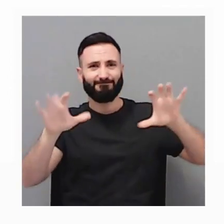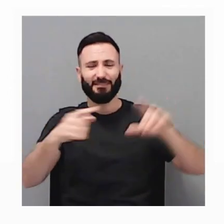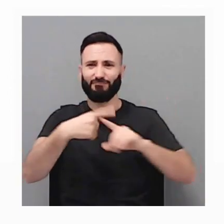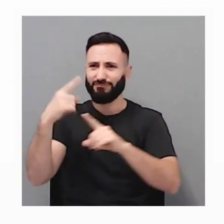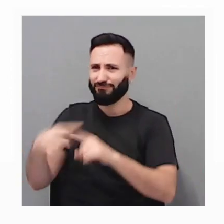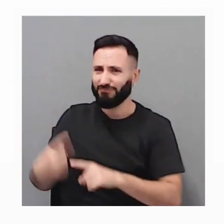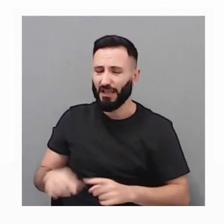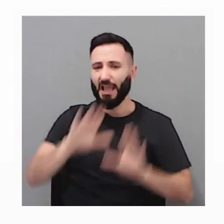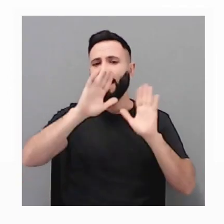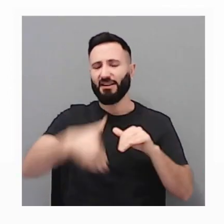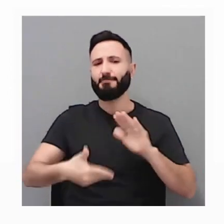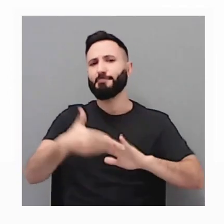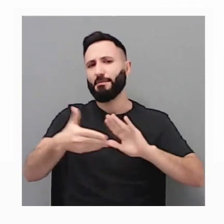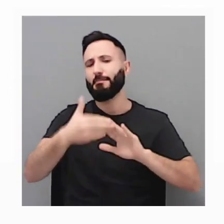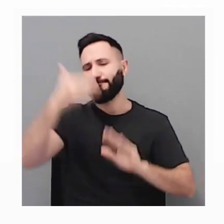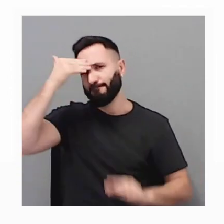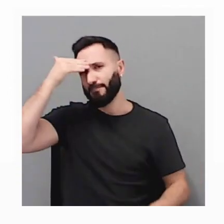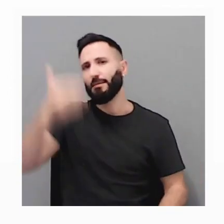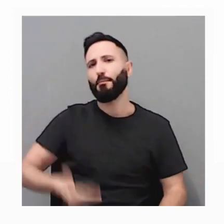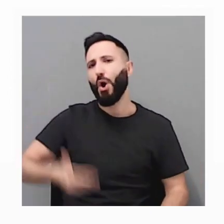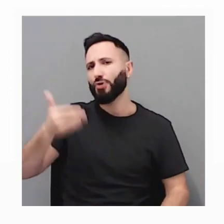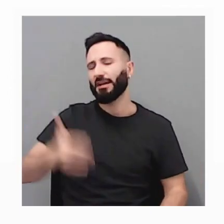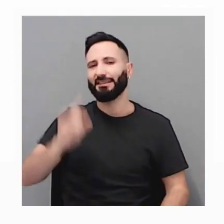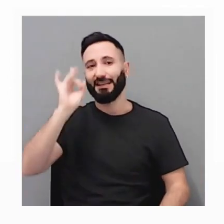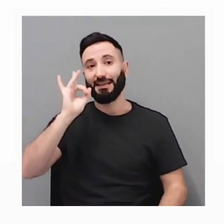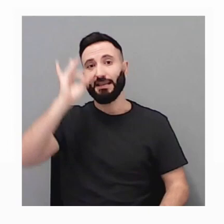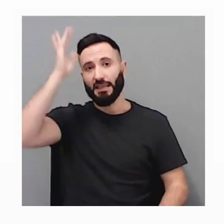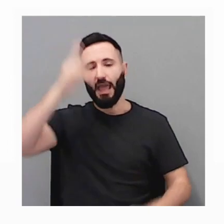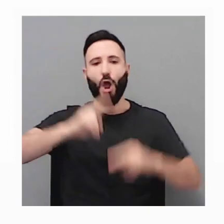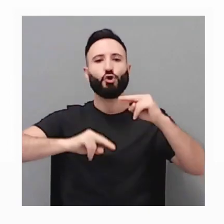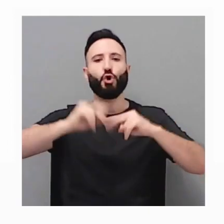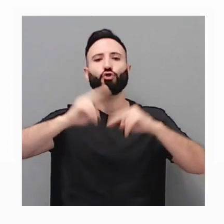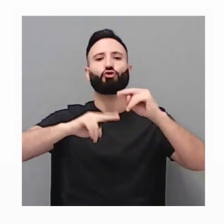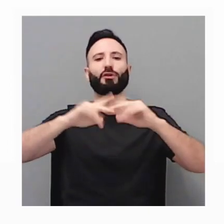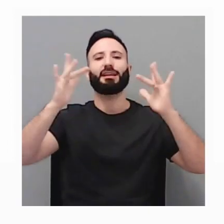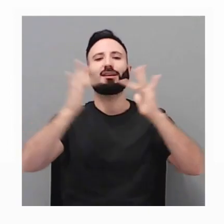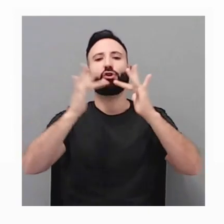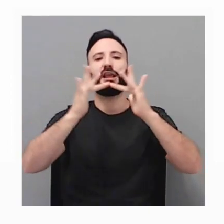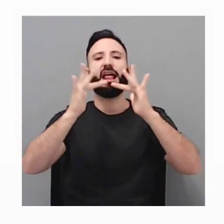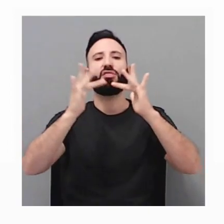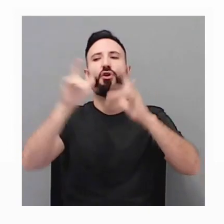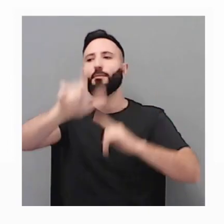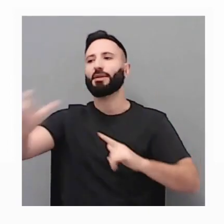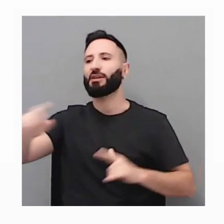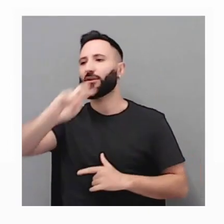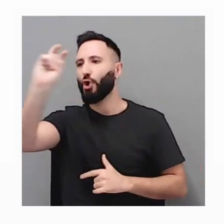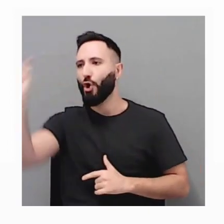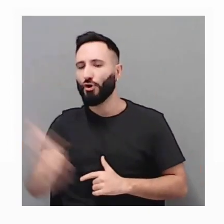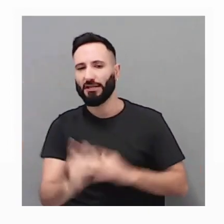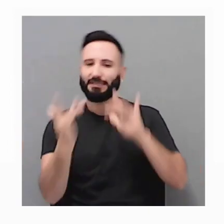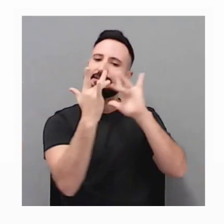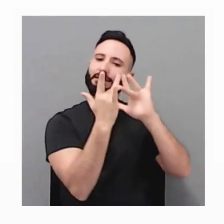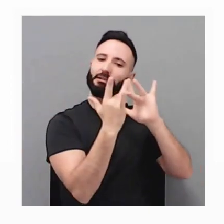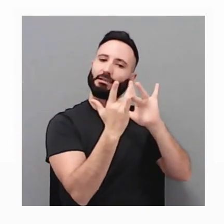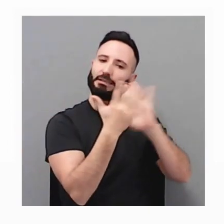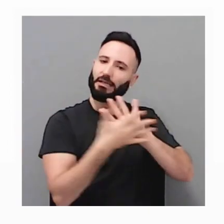más importante trabajar la idea de construir una relación con las otras personas y podremos